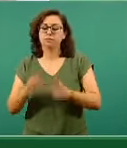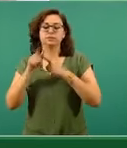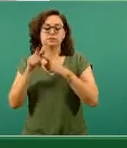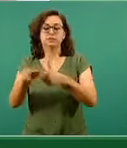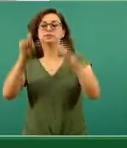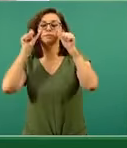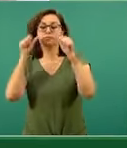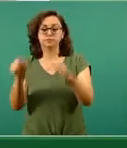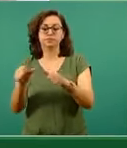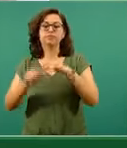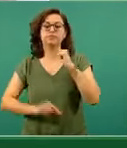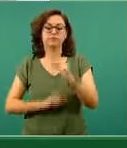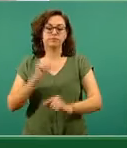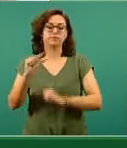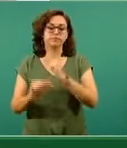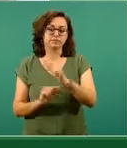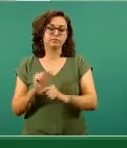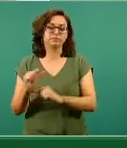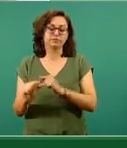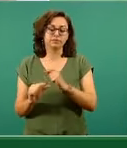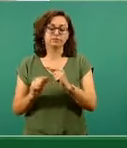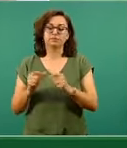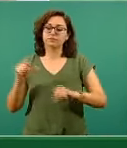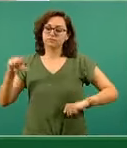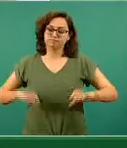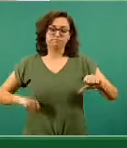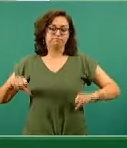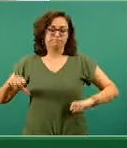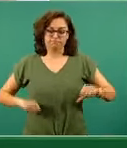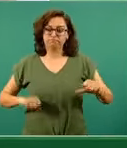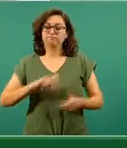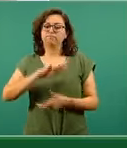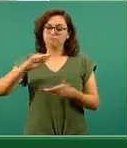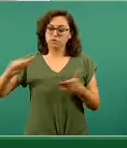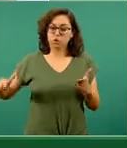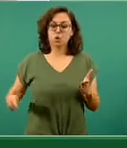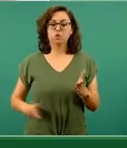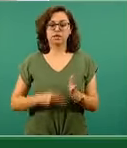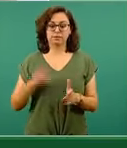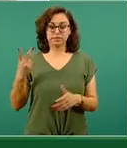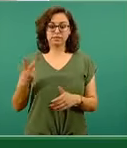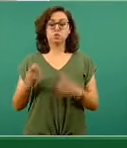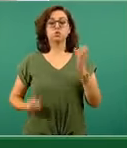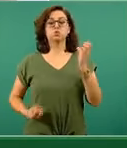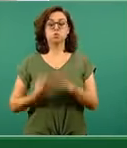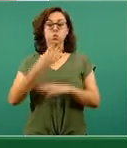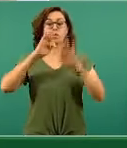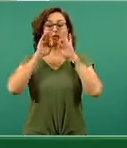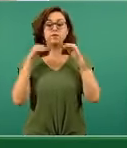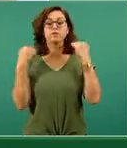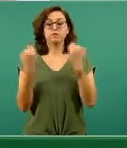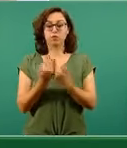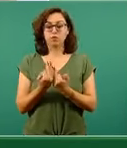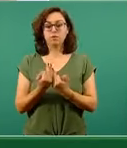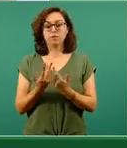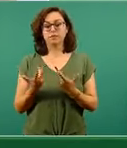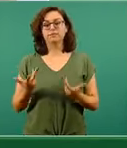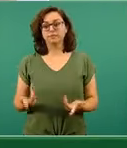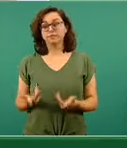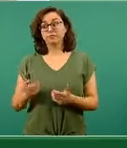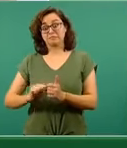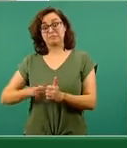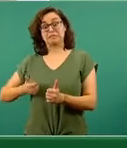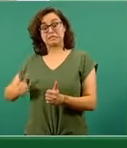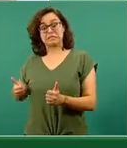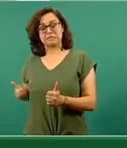y estamos poco a poco retomando la actividad ahora hacia la normalidad y enfrentando esos rezagos,